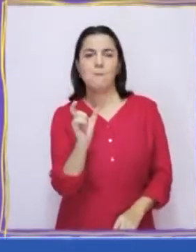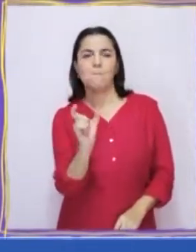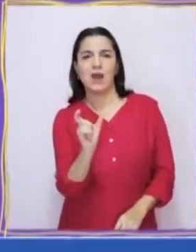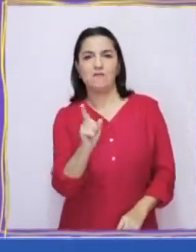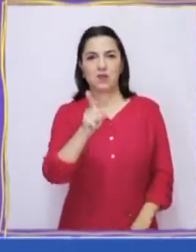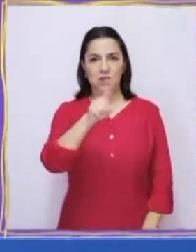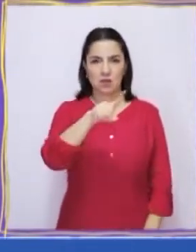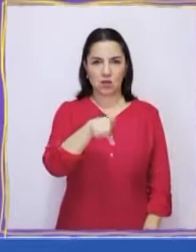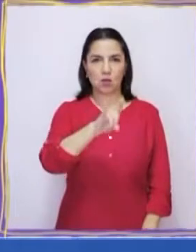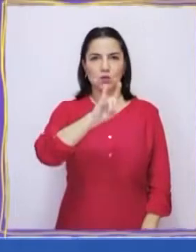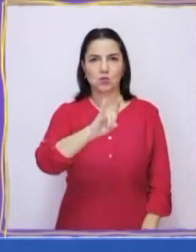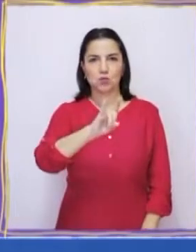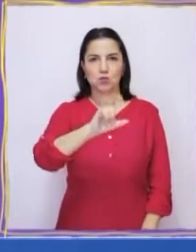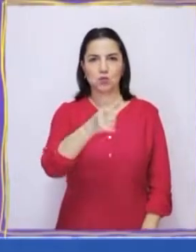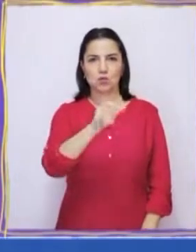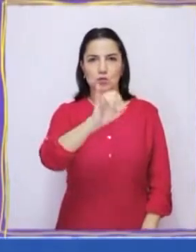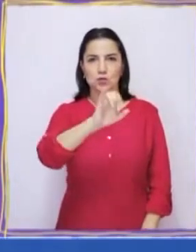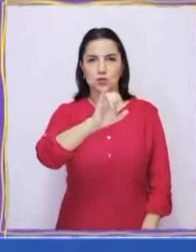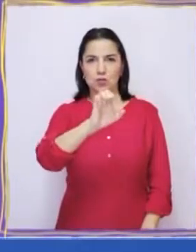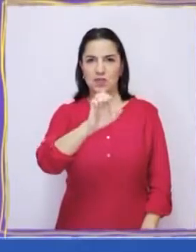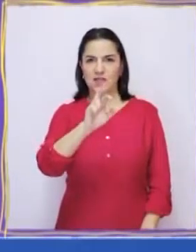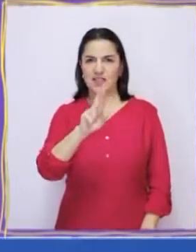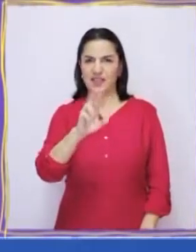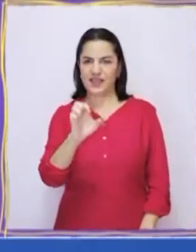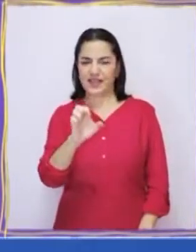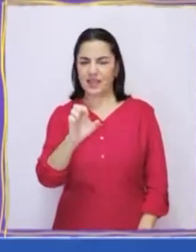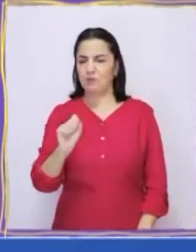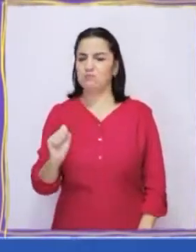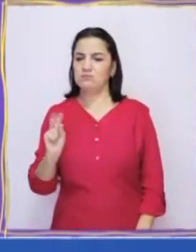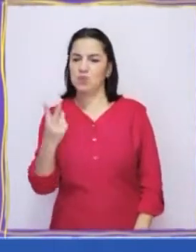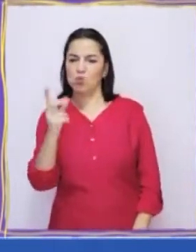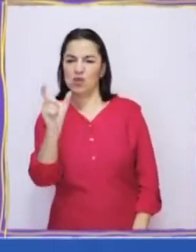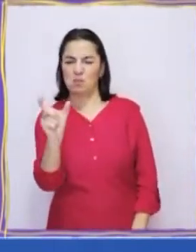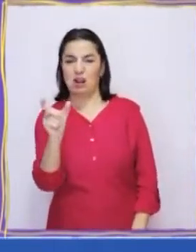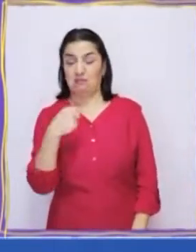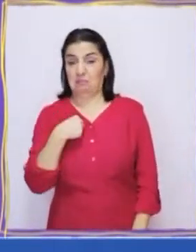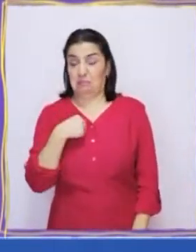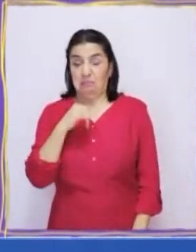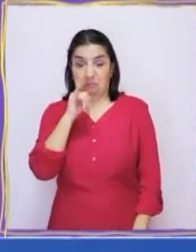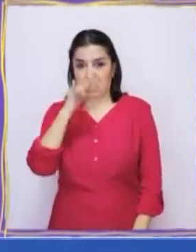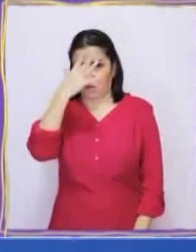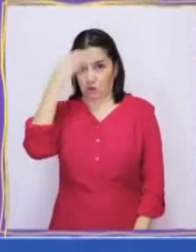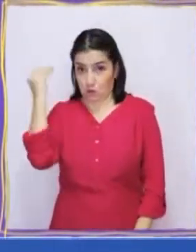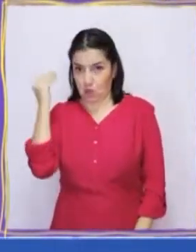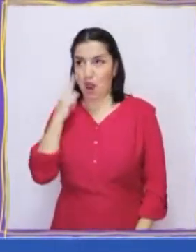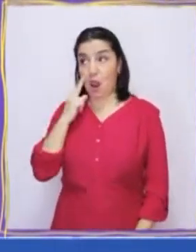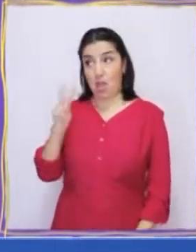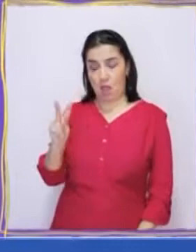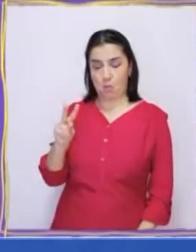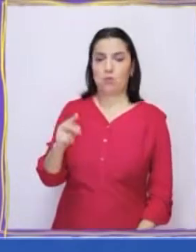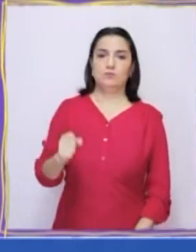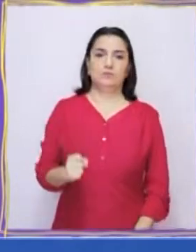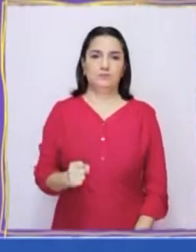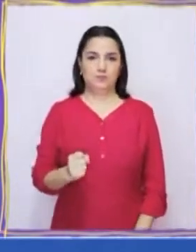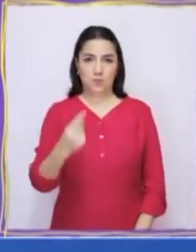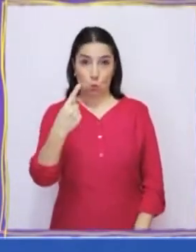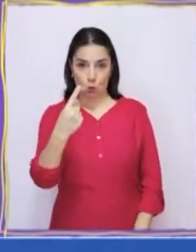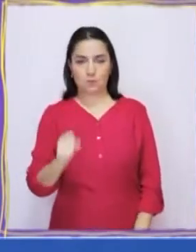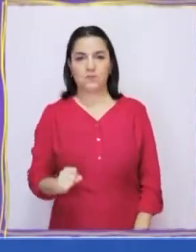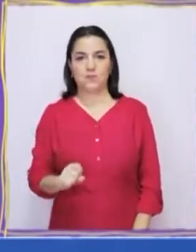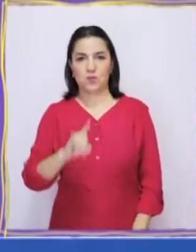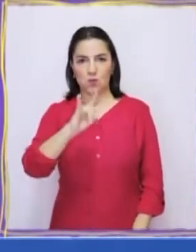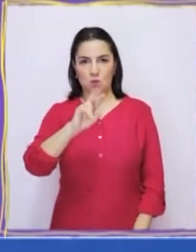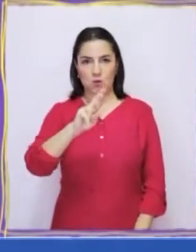primera, que decía sugiere, pero la segunda la verdad es que no me acuerdo para nada. Leamos estas tres opciones.